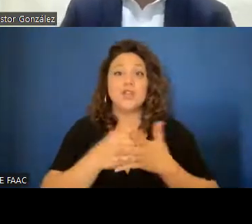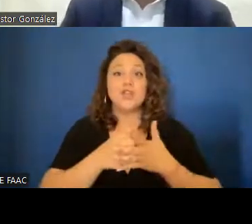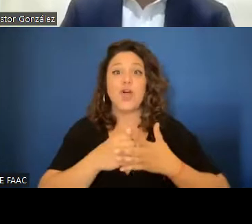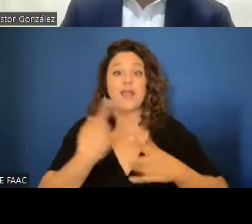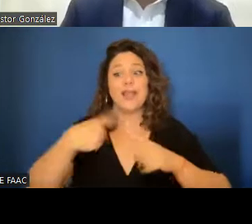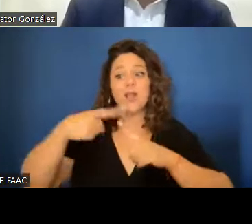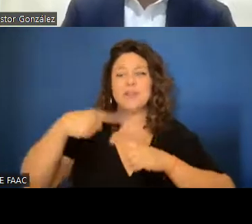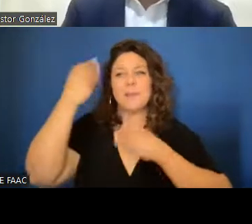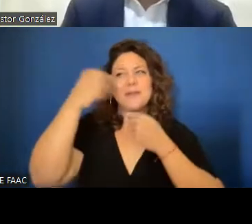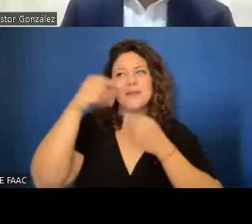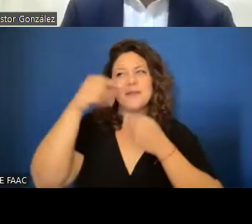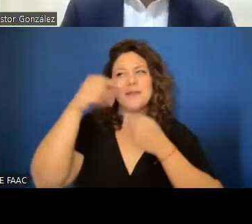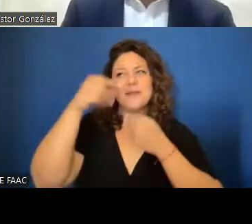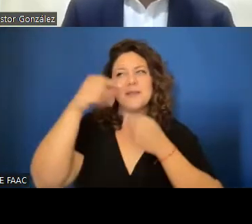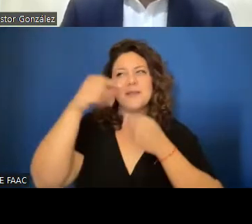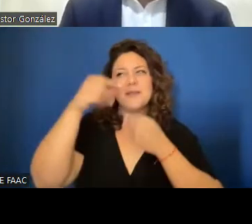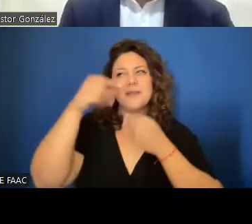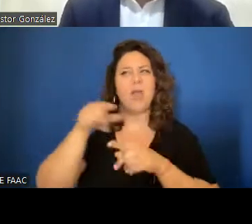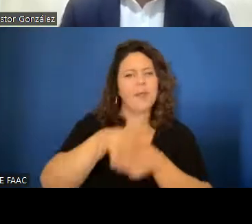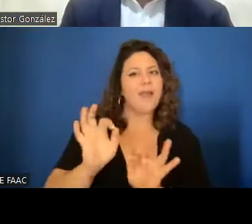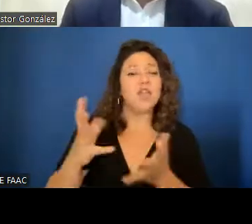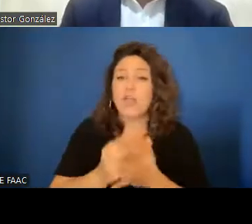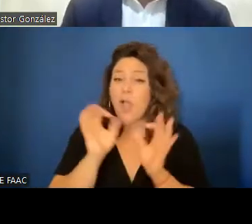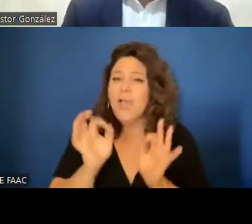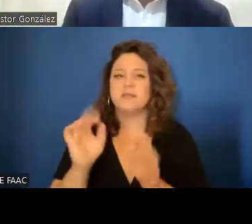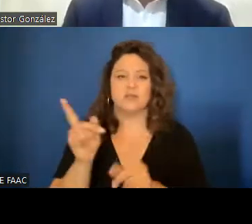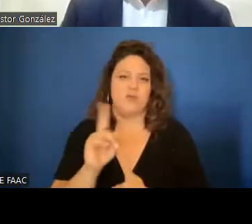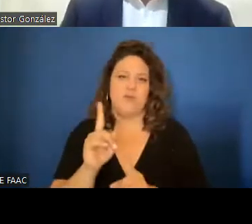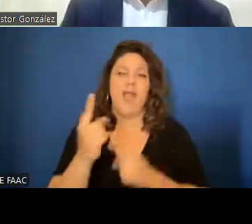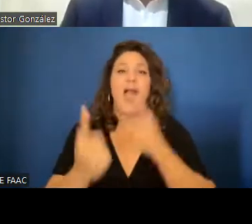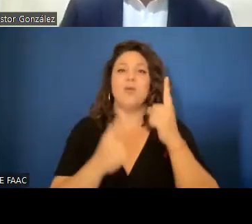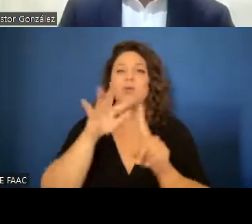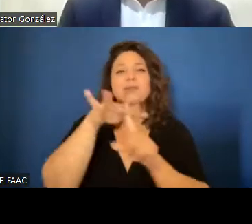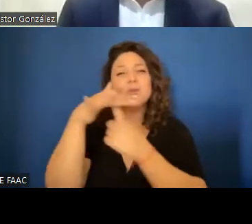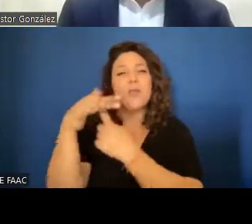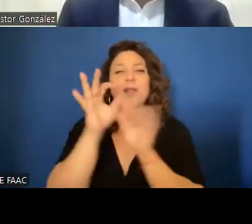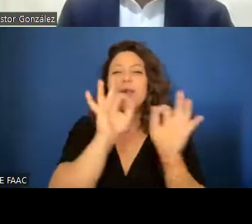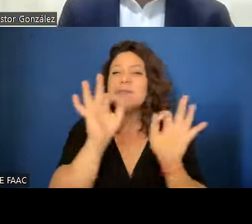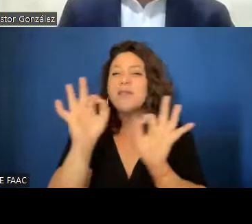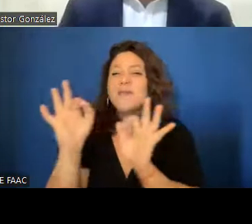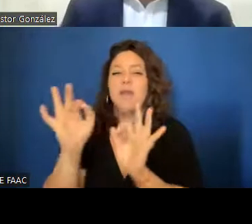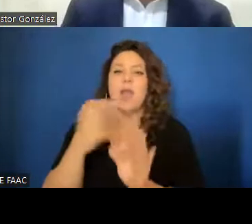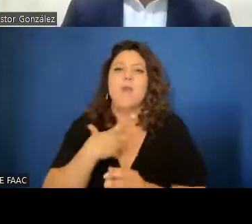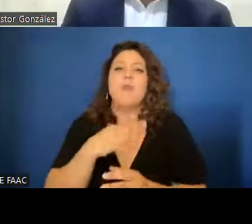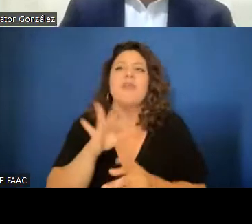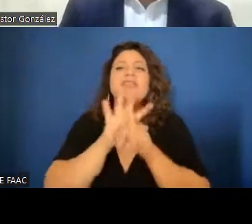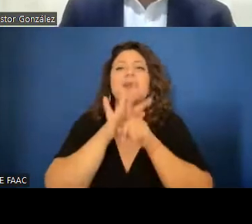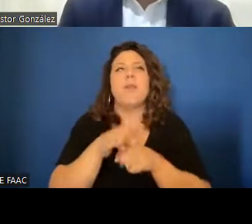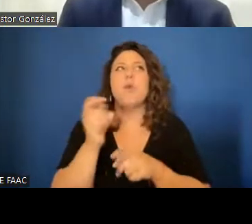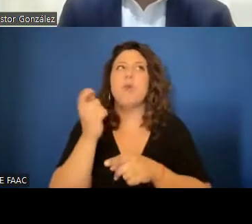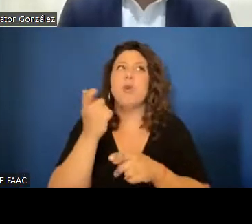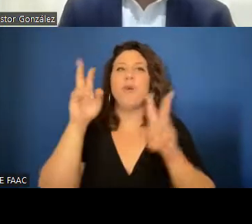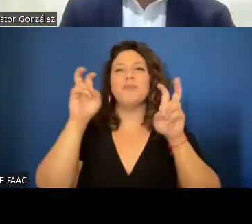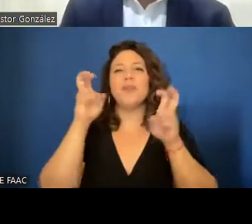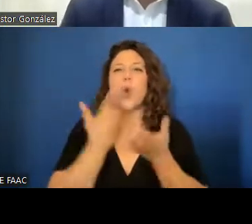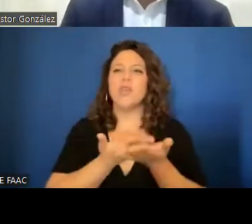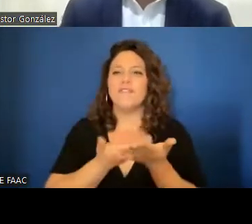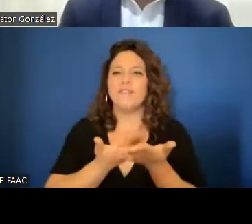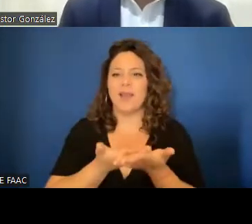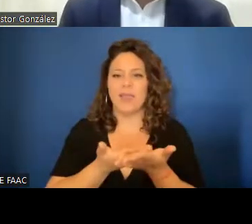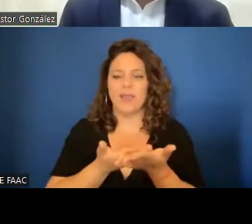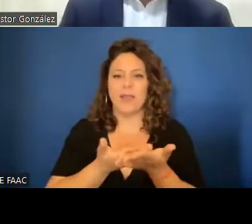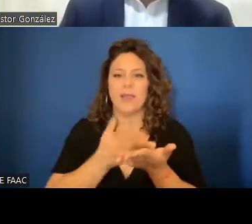¿qué entenderíamos? Pues, por ejemplo, y por irnos al laboral, que es una parte muy importante que contempla esta ley, sería